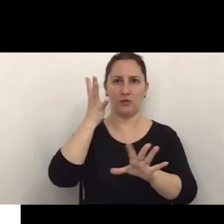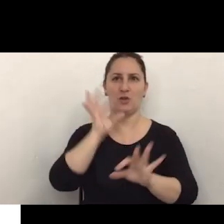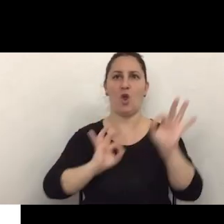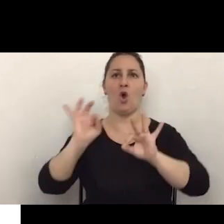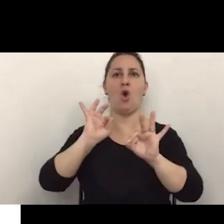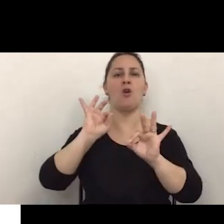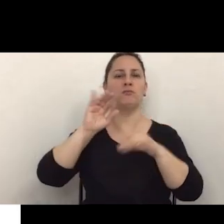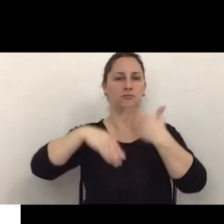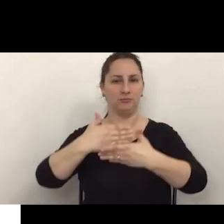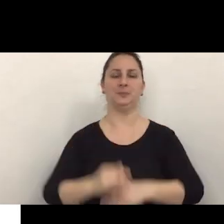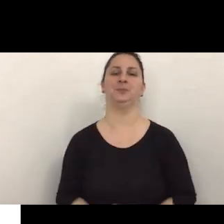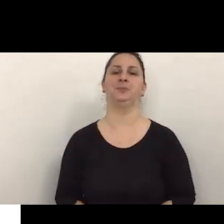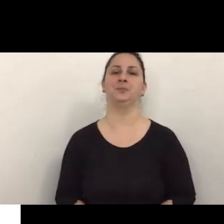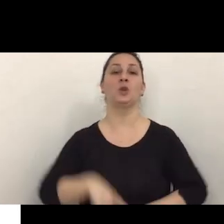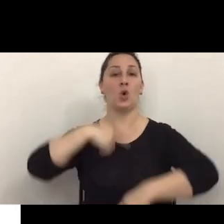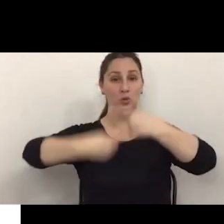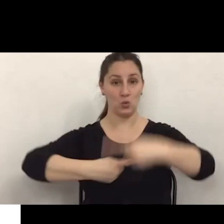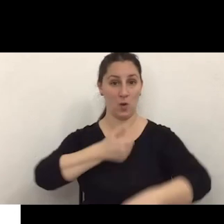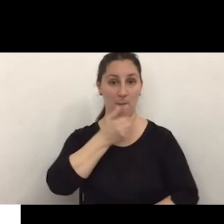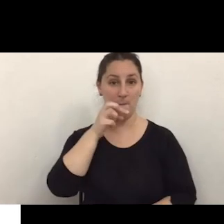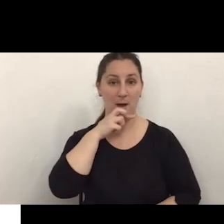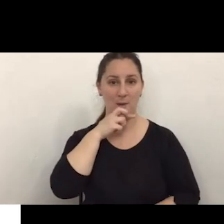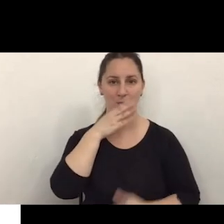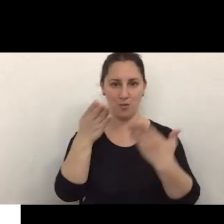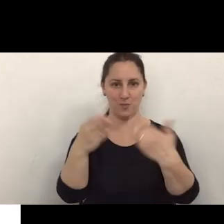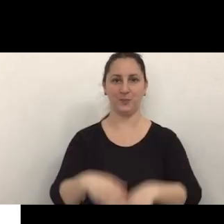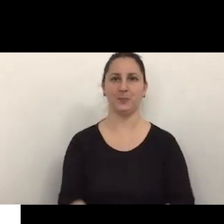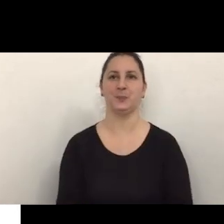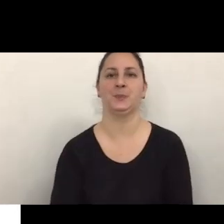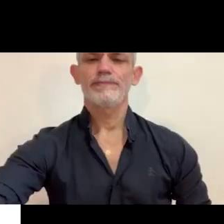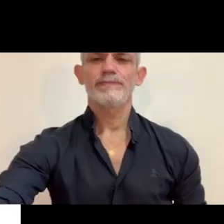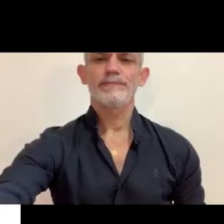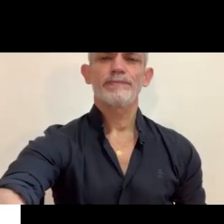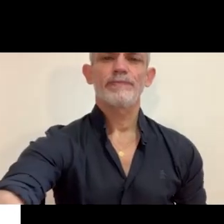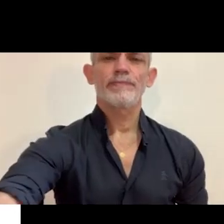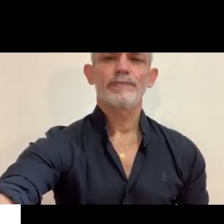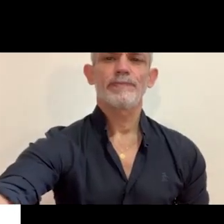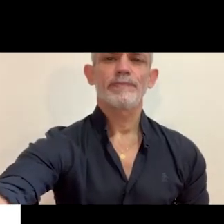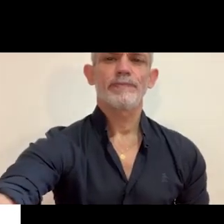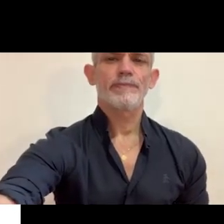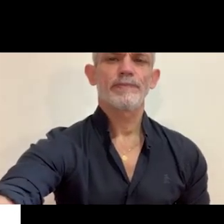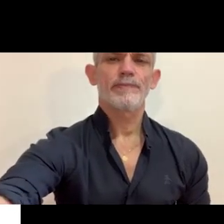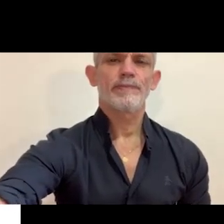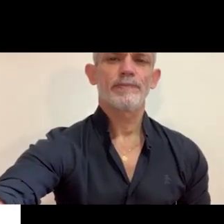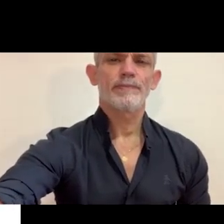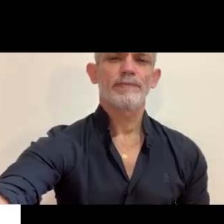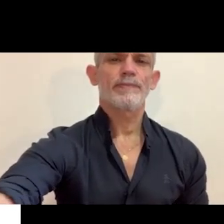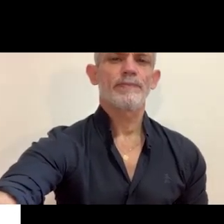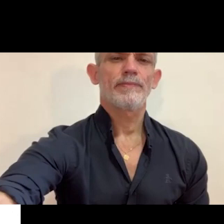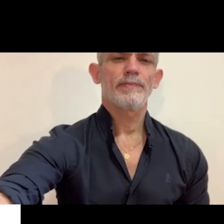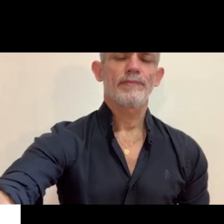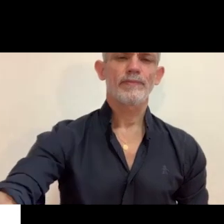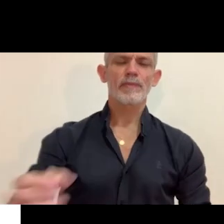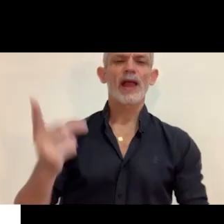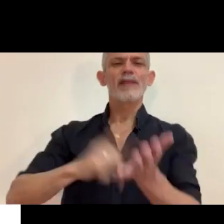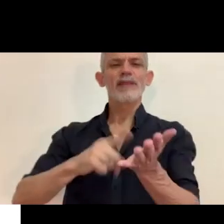intermediación laboral. Este beneficio del decreto llamado Puente Fiscal y que